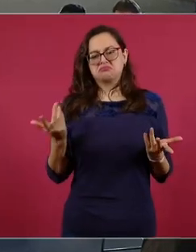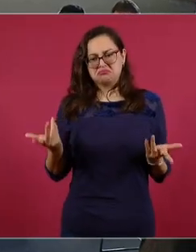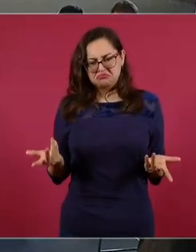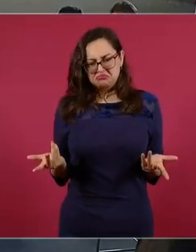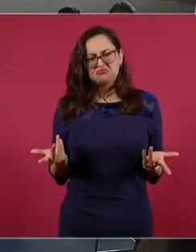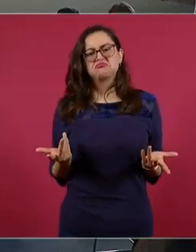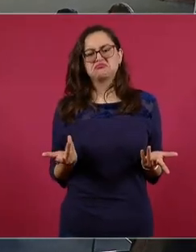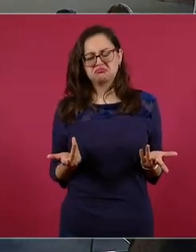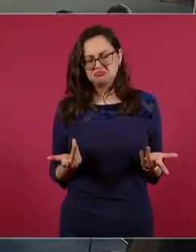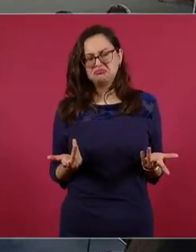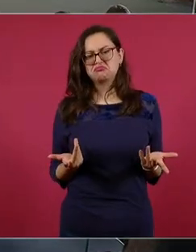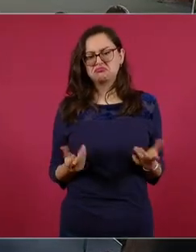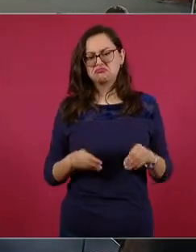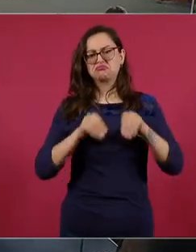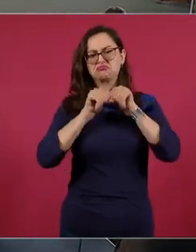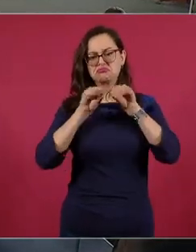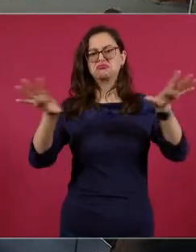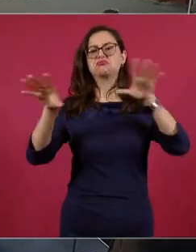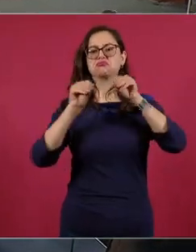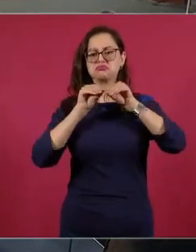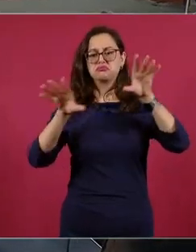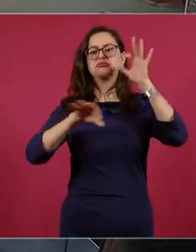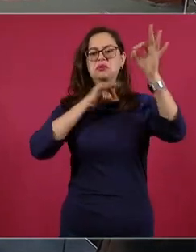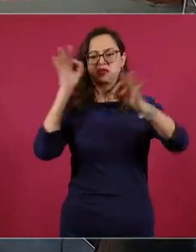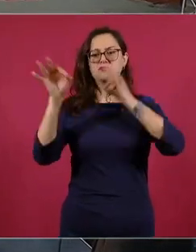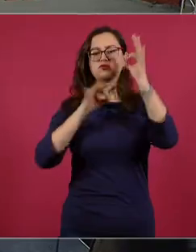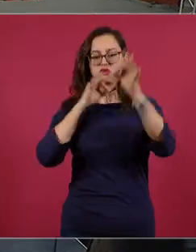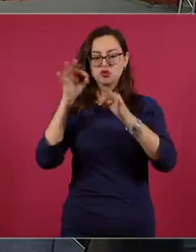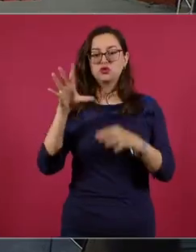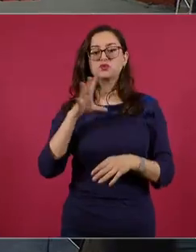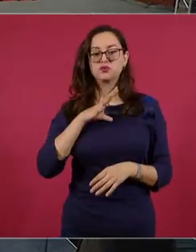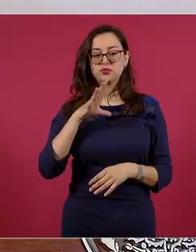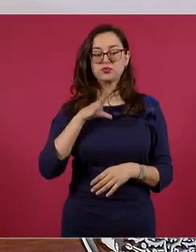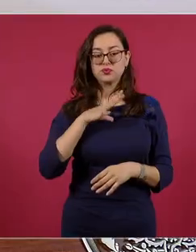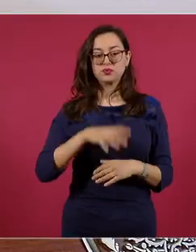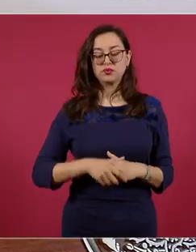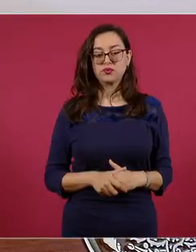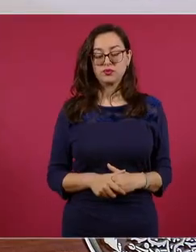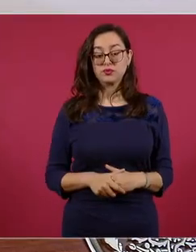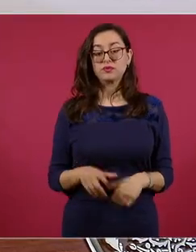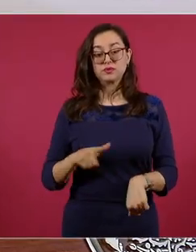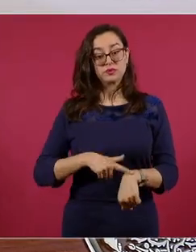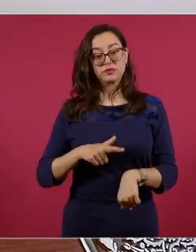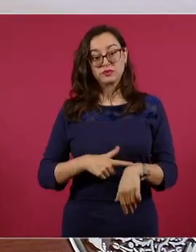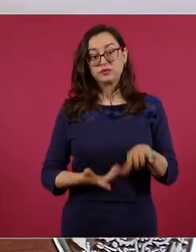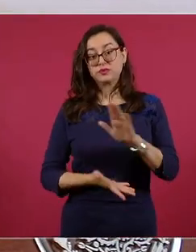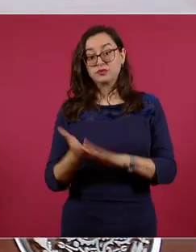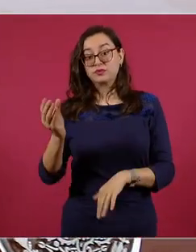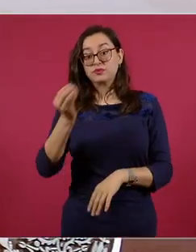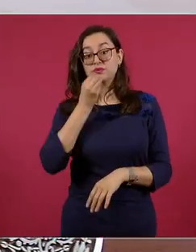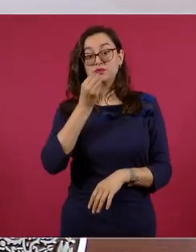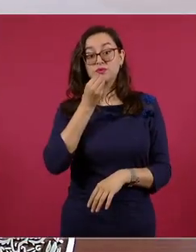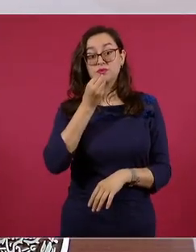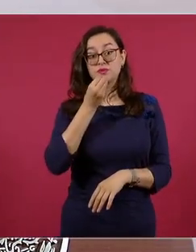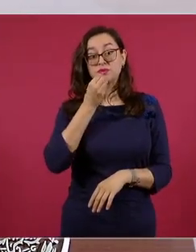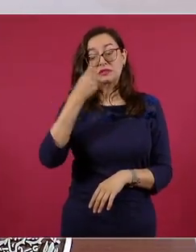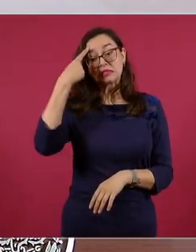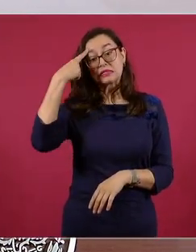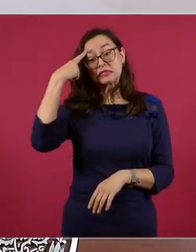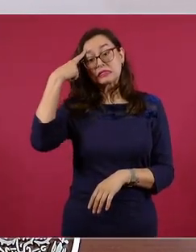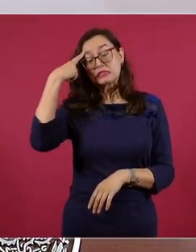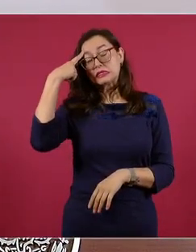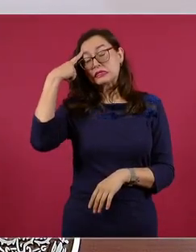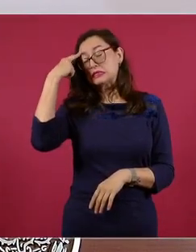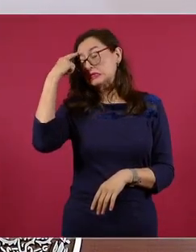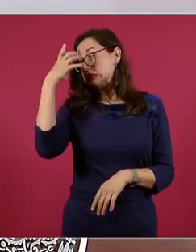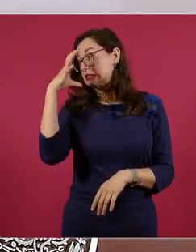haciendo difusión sobre eso. Ya nos vamos a ir enseguida, pero se me olvidaba, fíjense